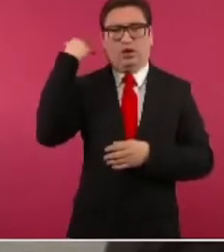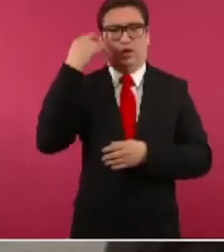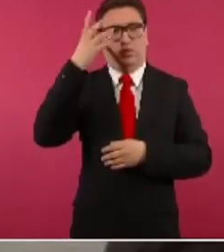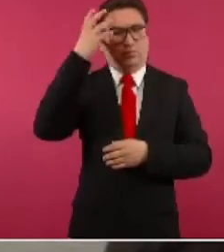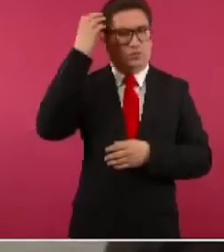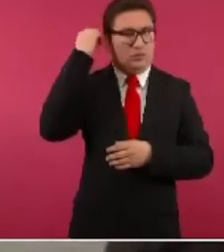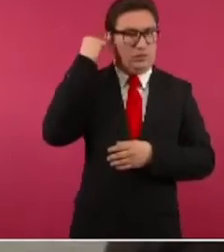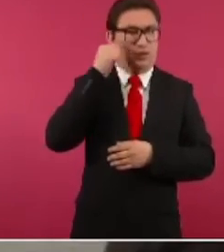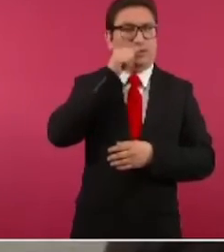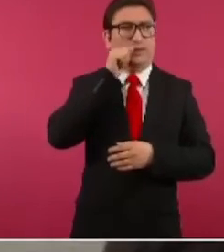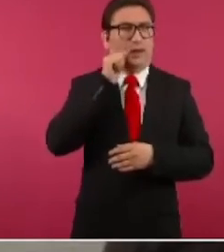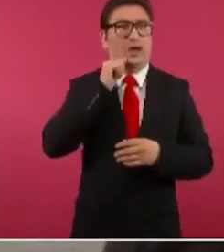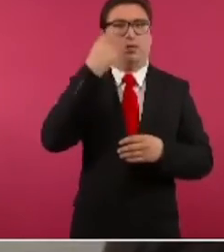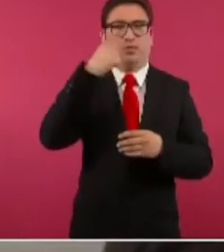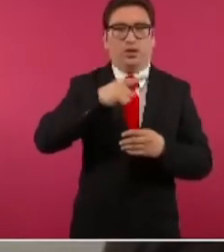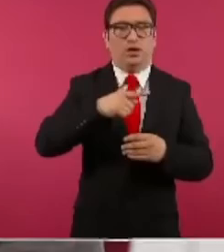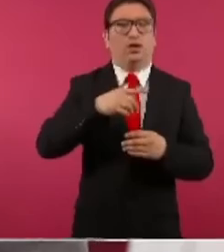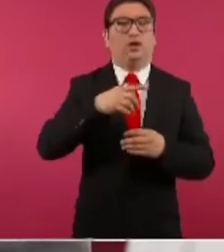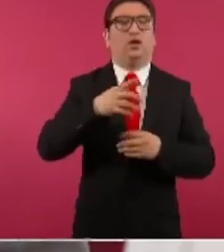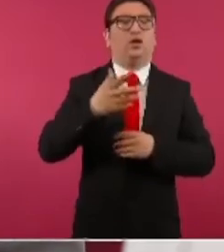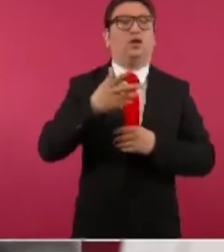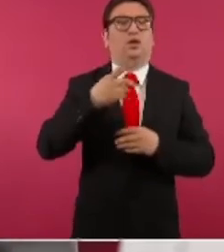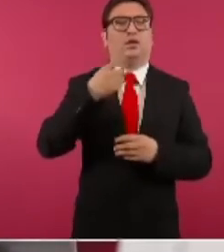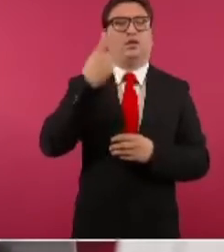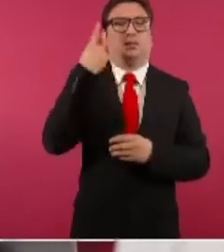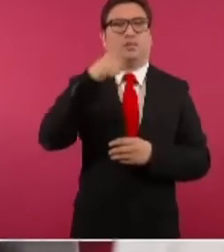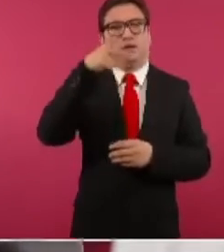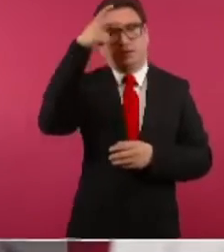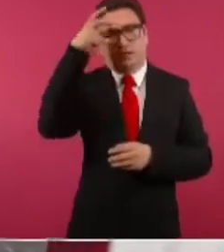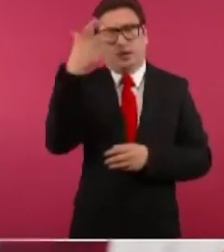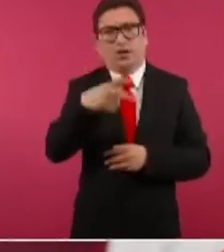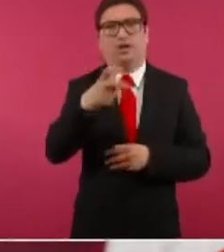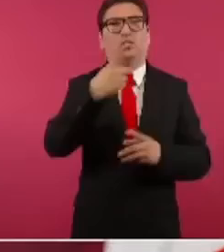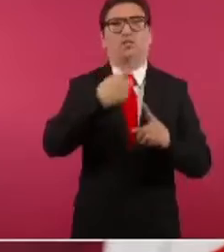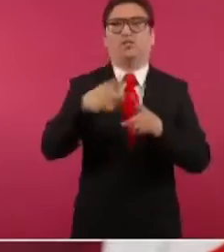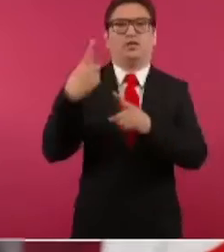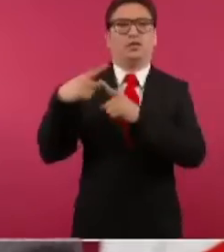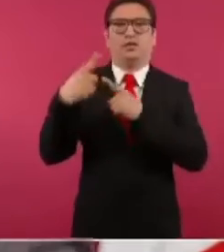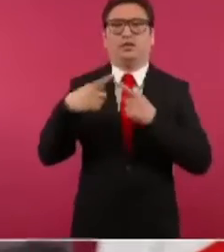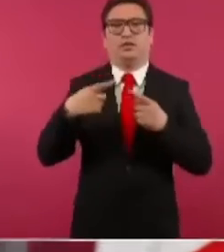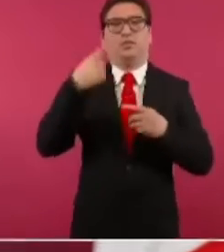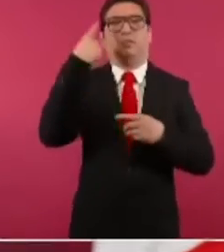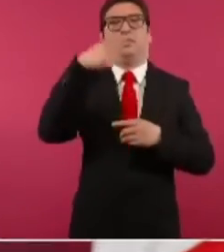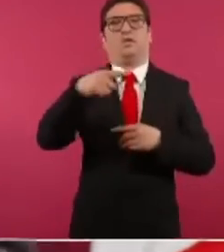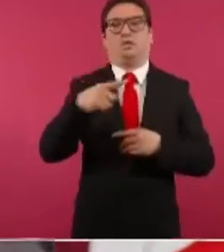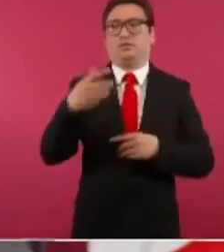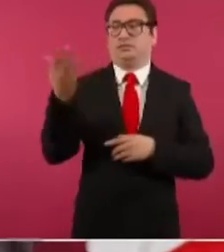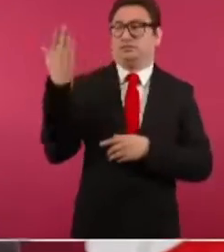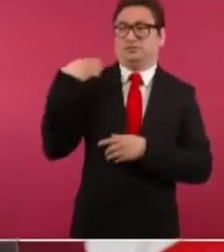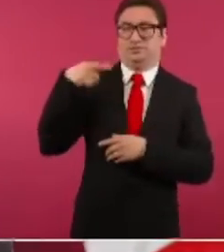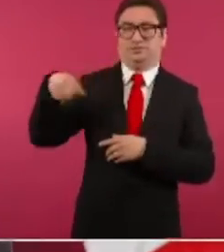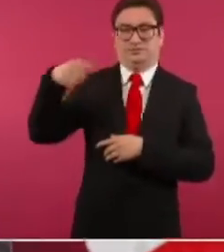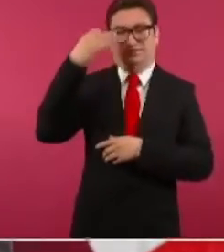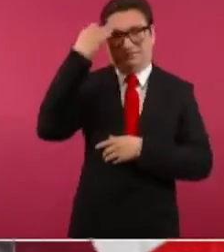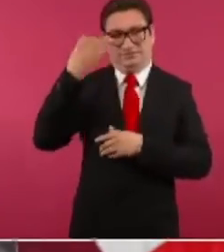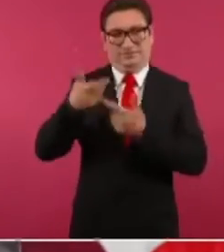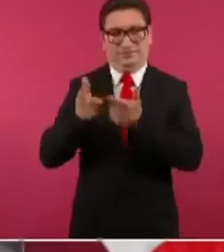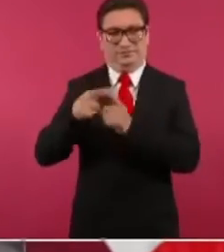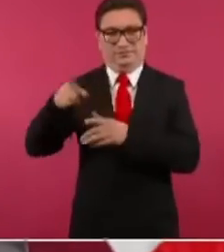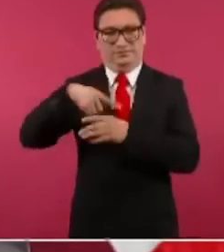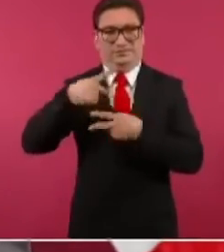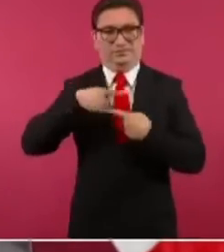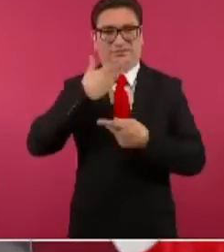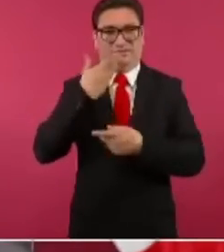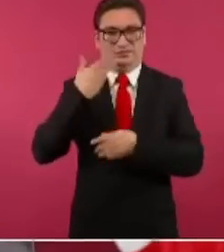Morelos y a Juárez cuando llegaron los conservadores hace poco?